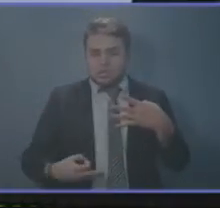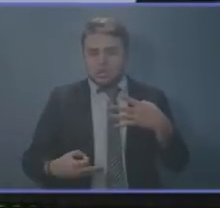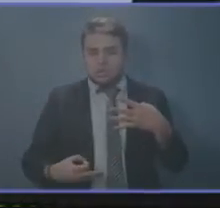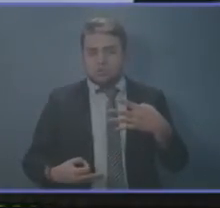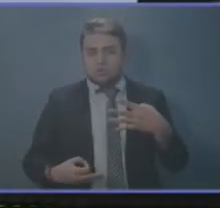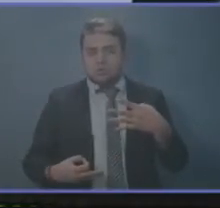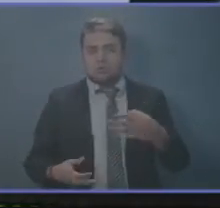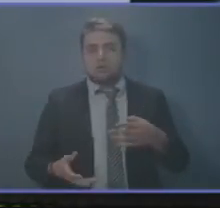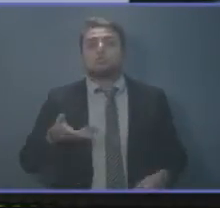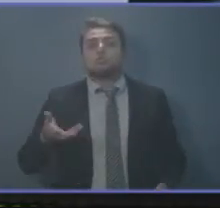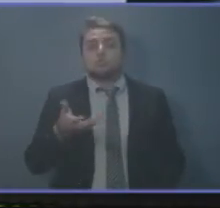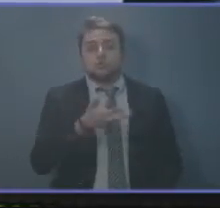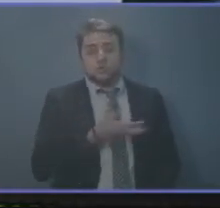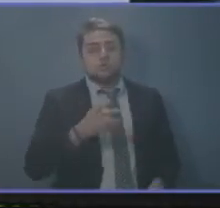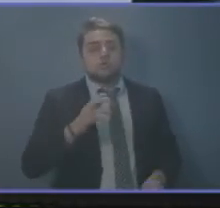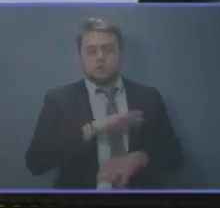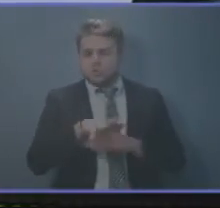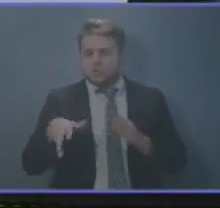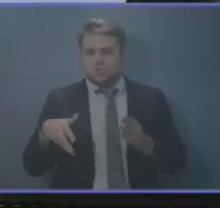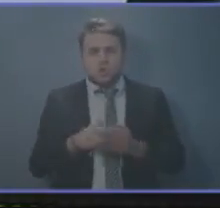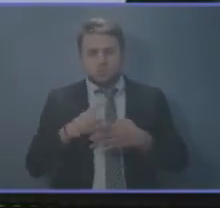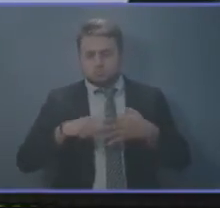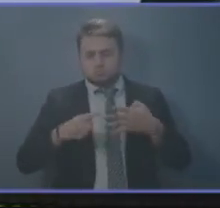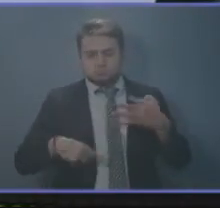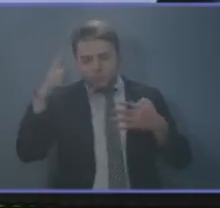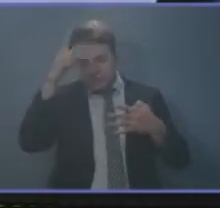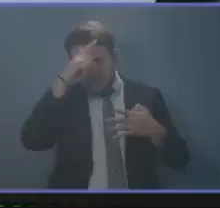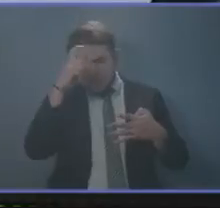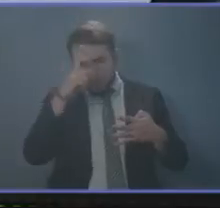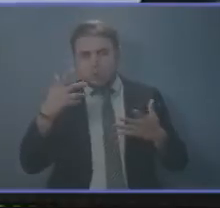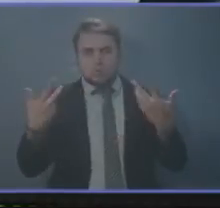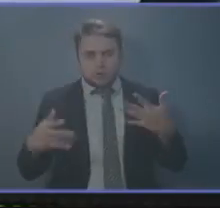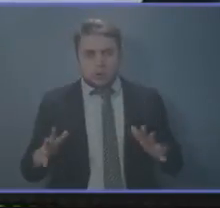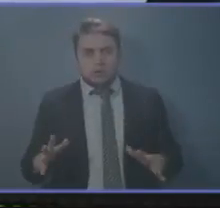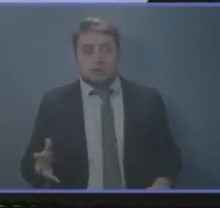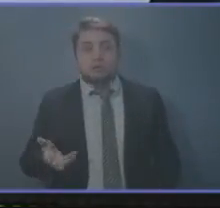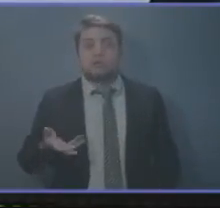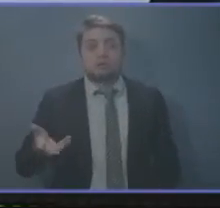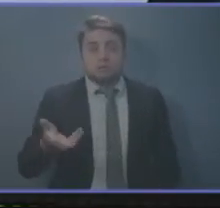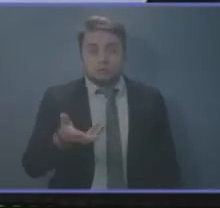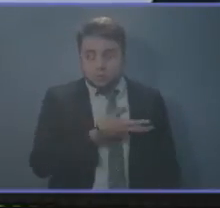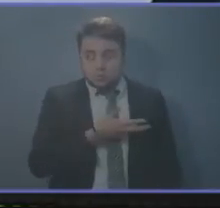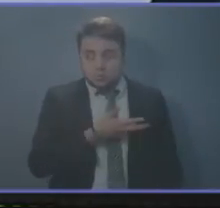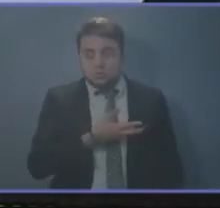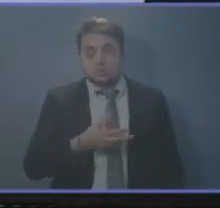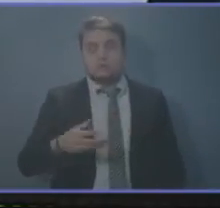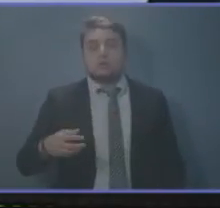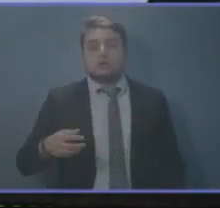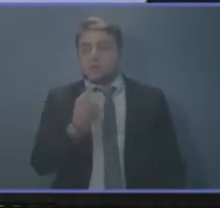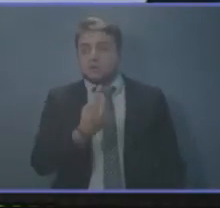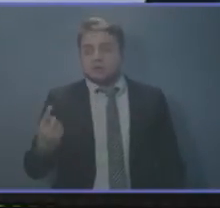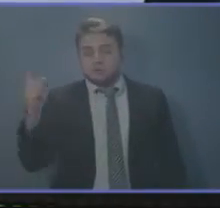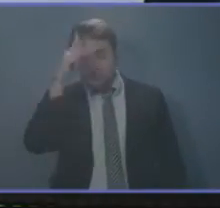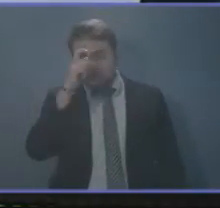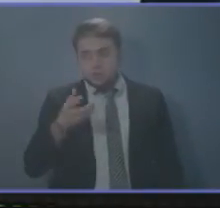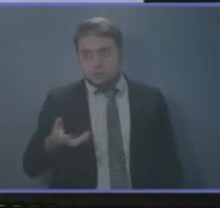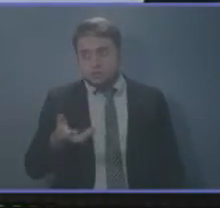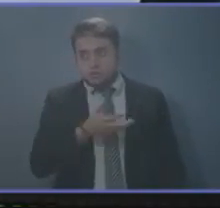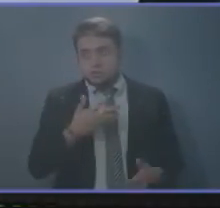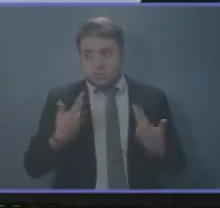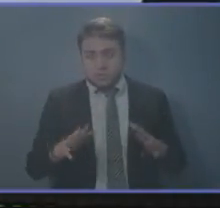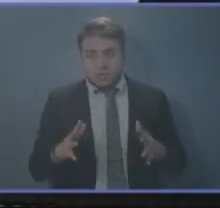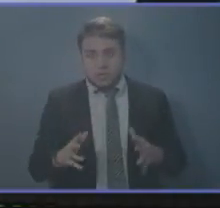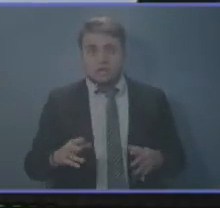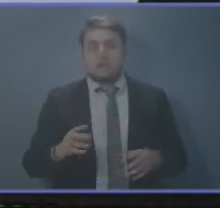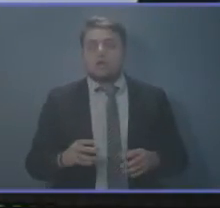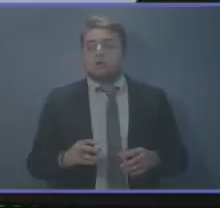los artículos del Código de Trabajo. Todos nuestros empleados tienen un contrato individual de trabajo y están organizados